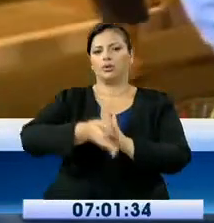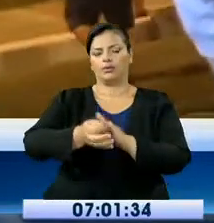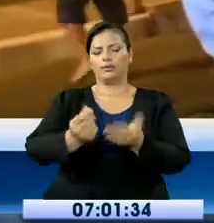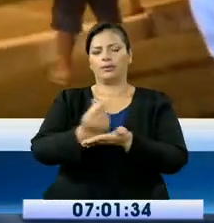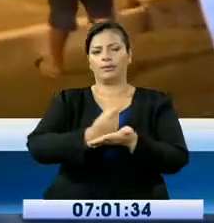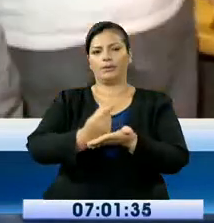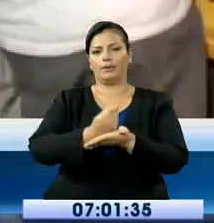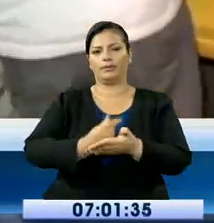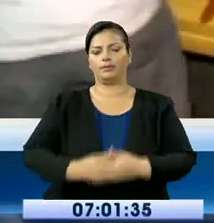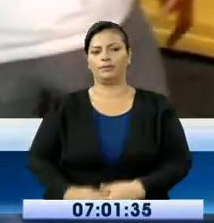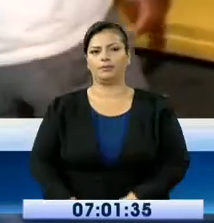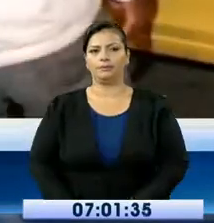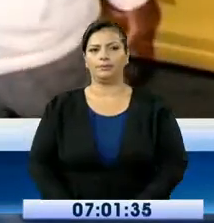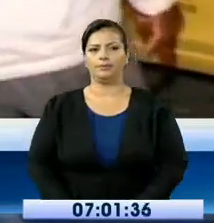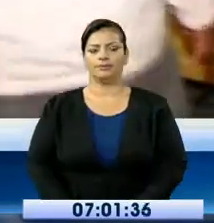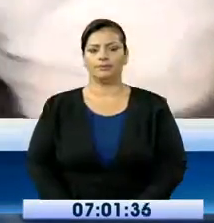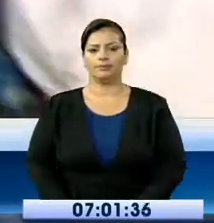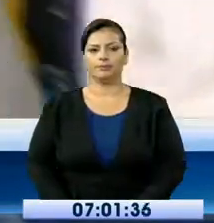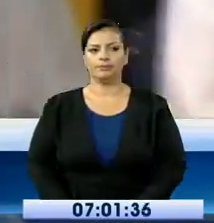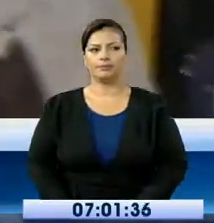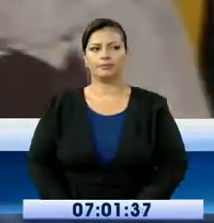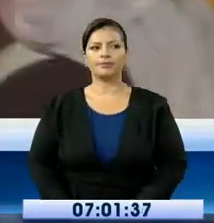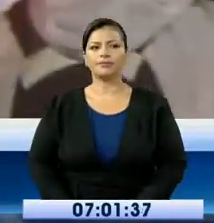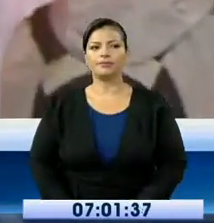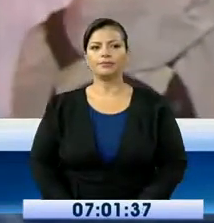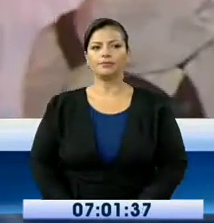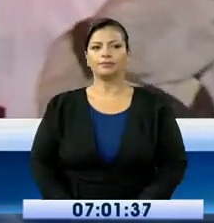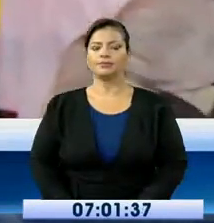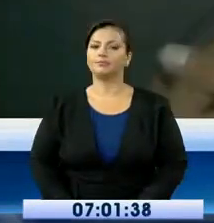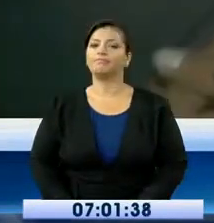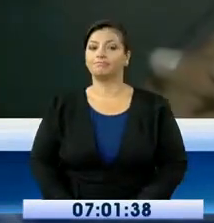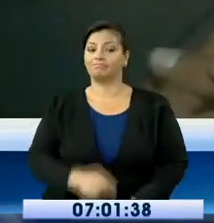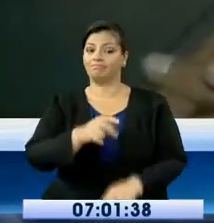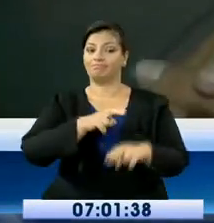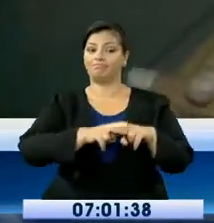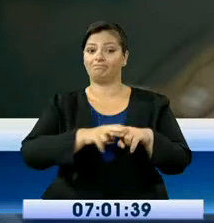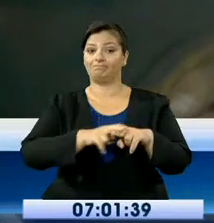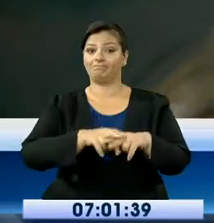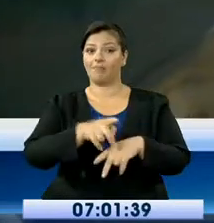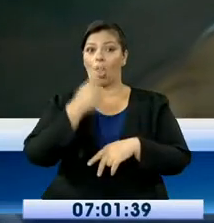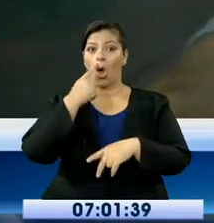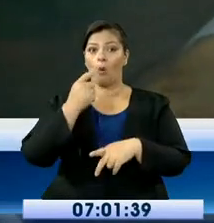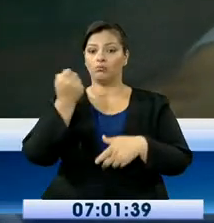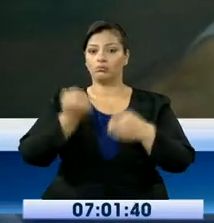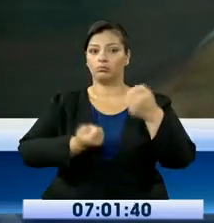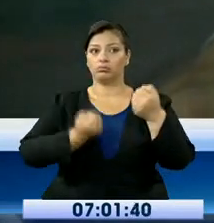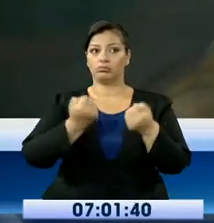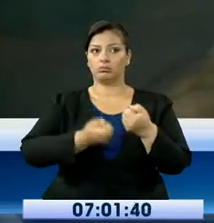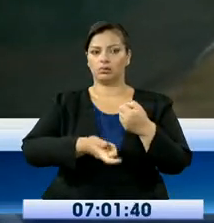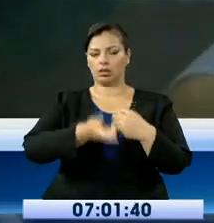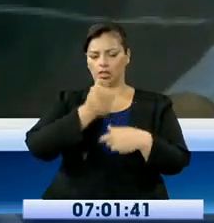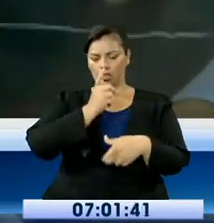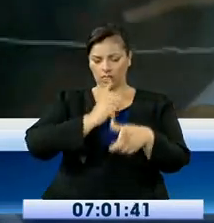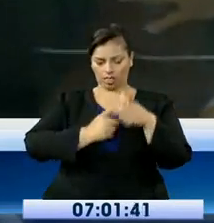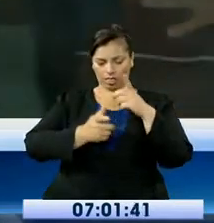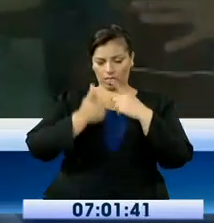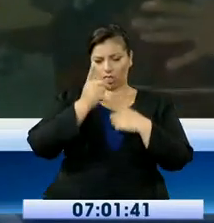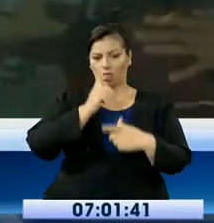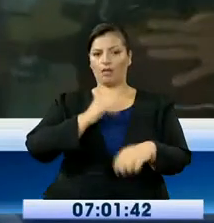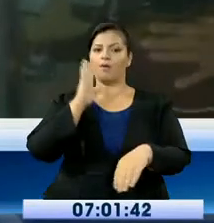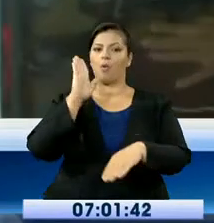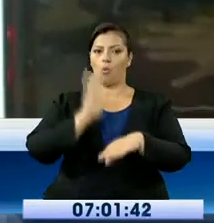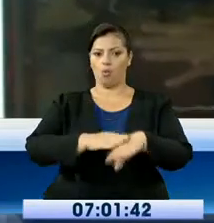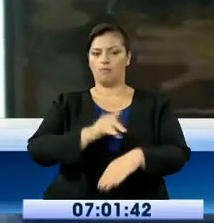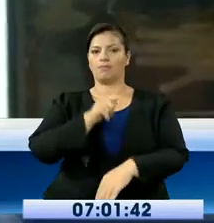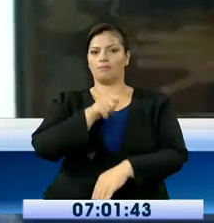de Guayas. Y al parecer fue causada por el conductor del taxi, quien se encontraba en aparente estado